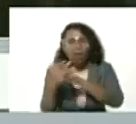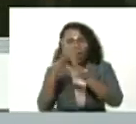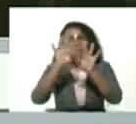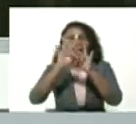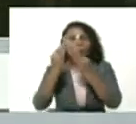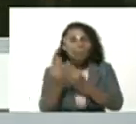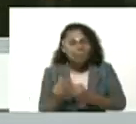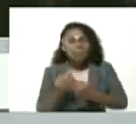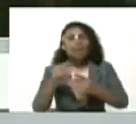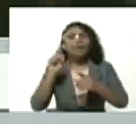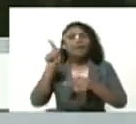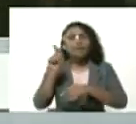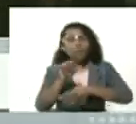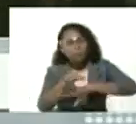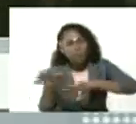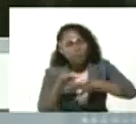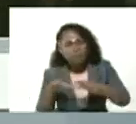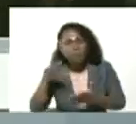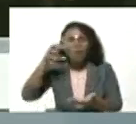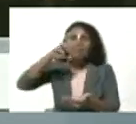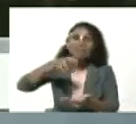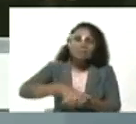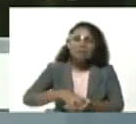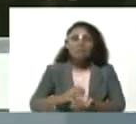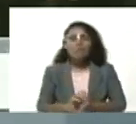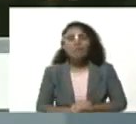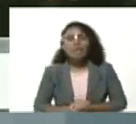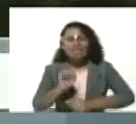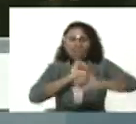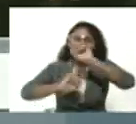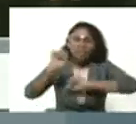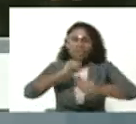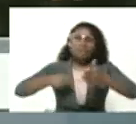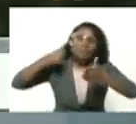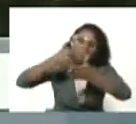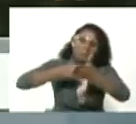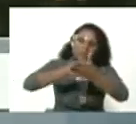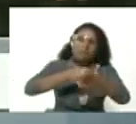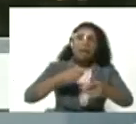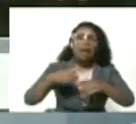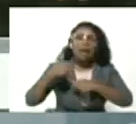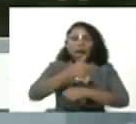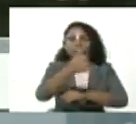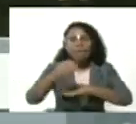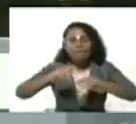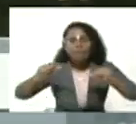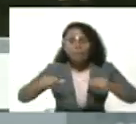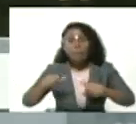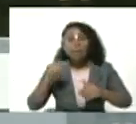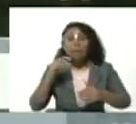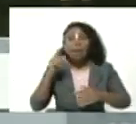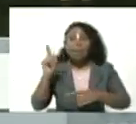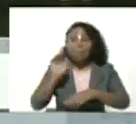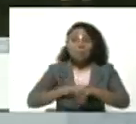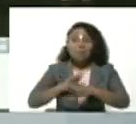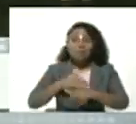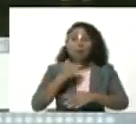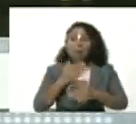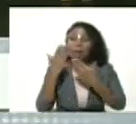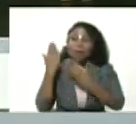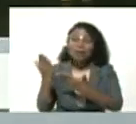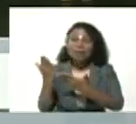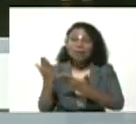familia, en su municipio, en su estado, defendiendo cada territorio. Y cuando se presentan estas situaciones,